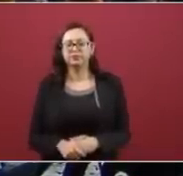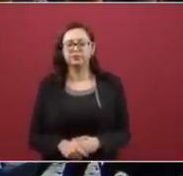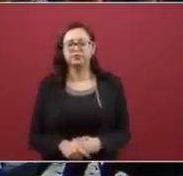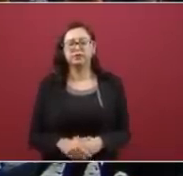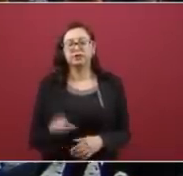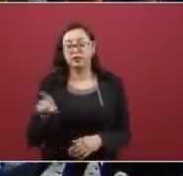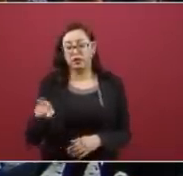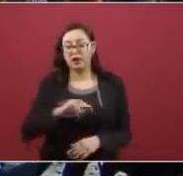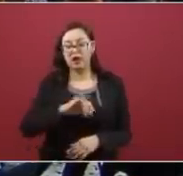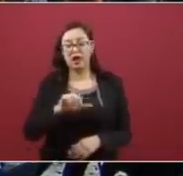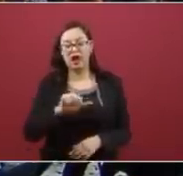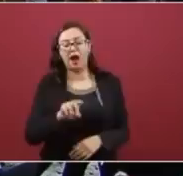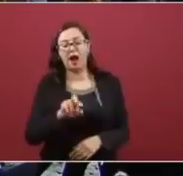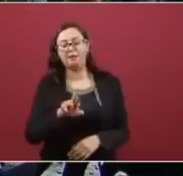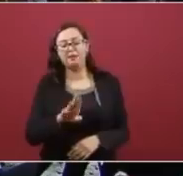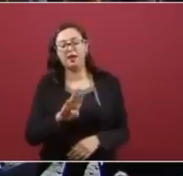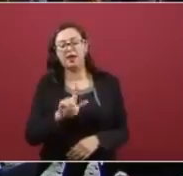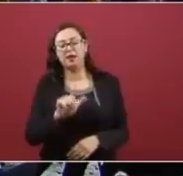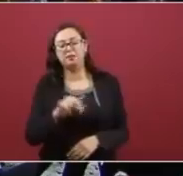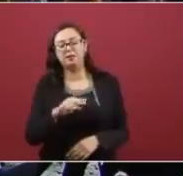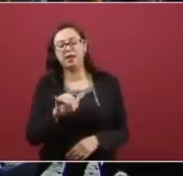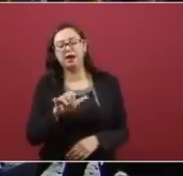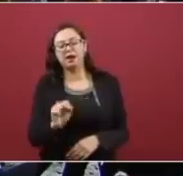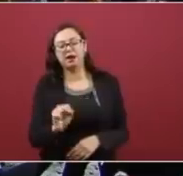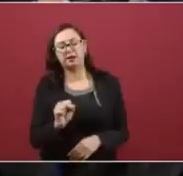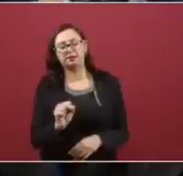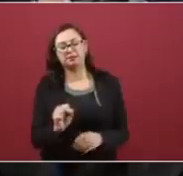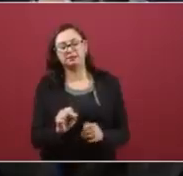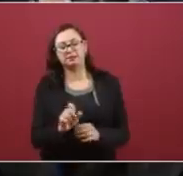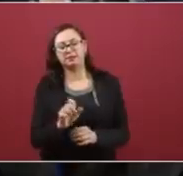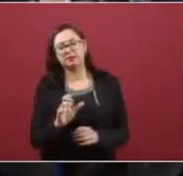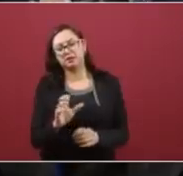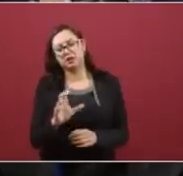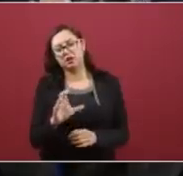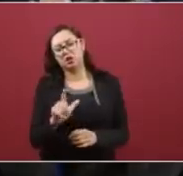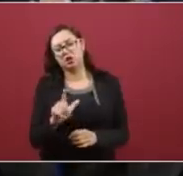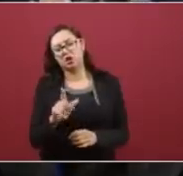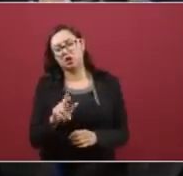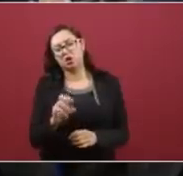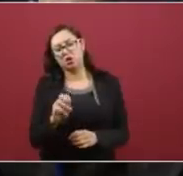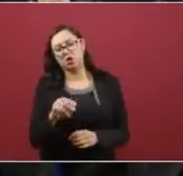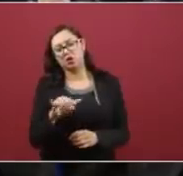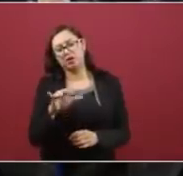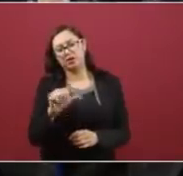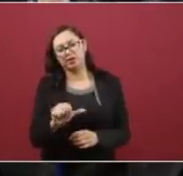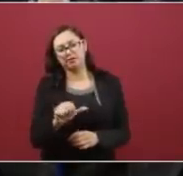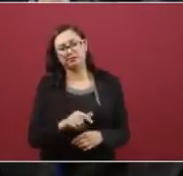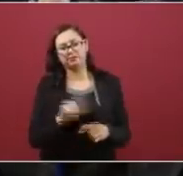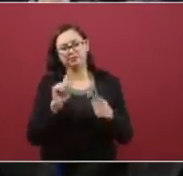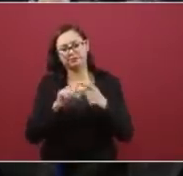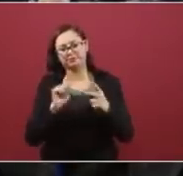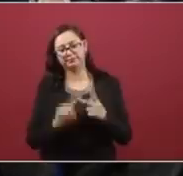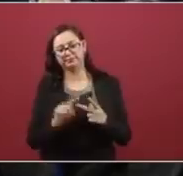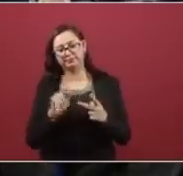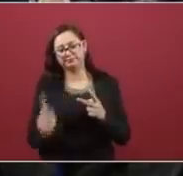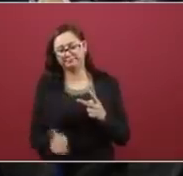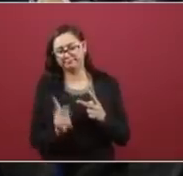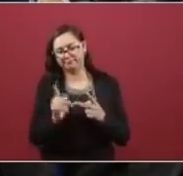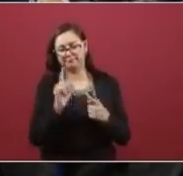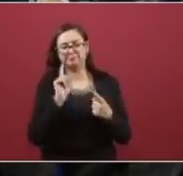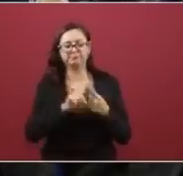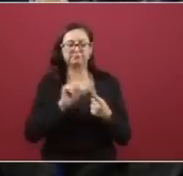Daniel Blancas de Crónica, presidente. Eh, una pregunta, eh pues bueno, son dos preguntas. Ha hablado usted de Lozano